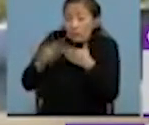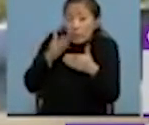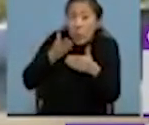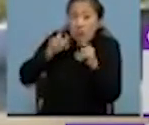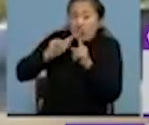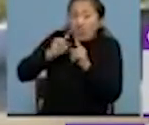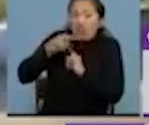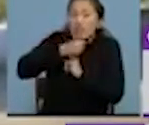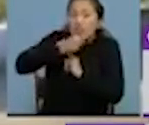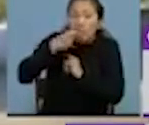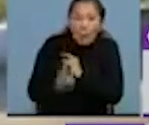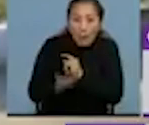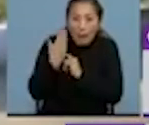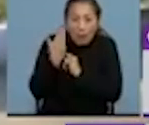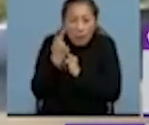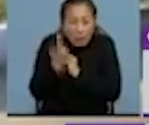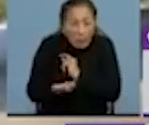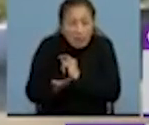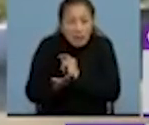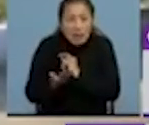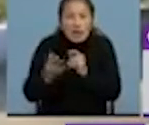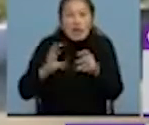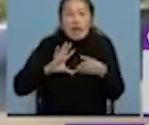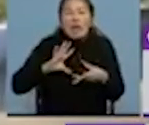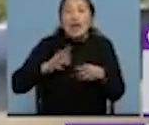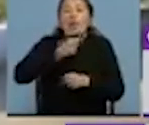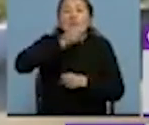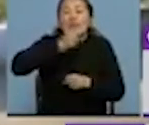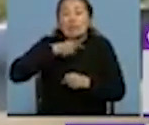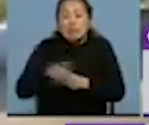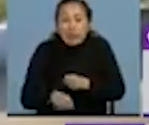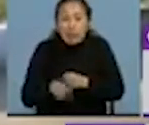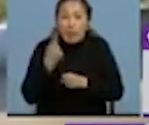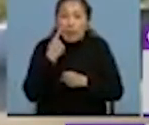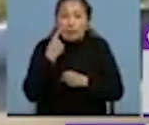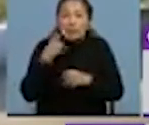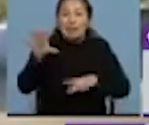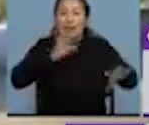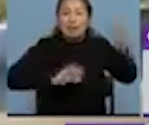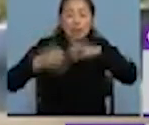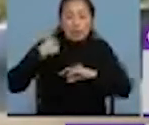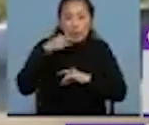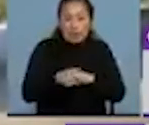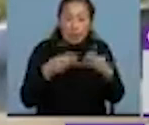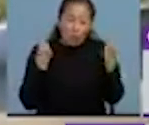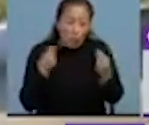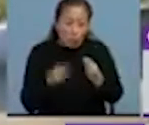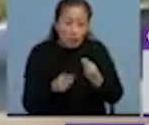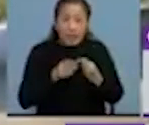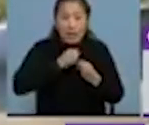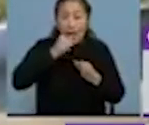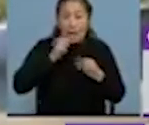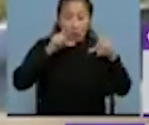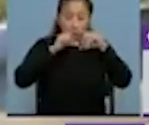oficialmente. El sistema de las conferencias de prensa que diseñó la prensa de la selección es, hablan por